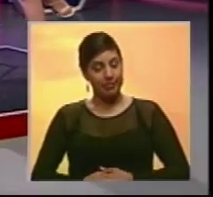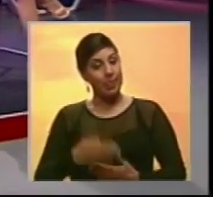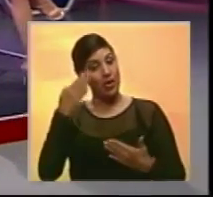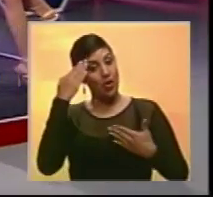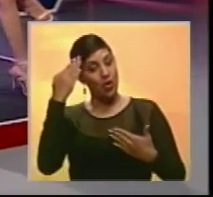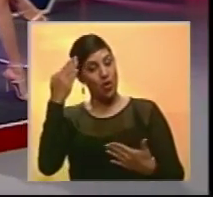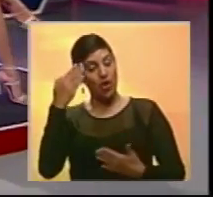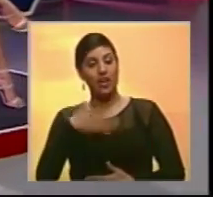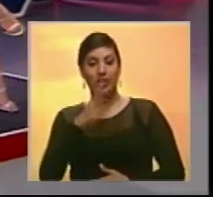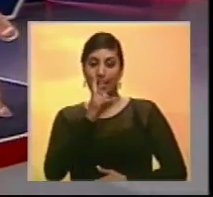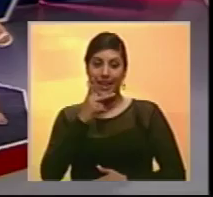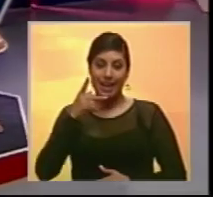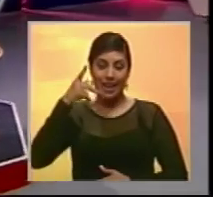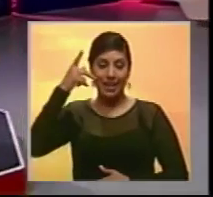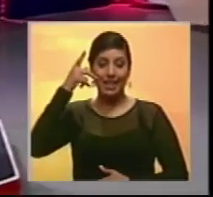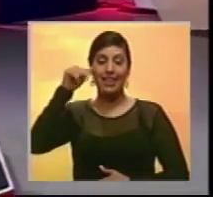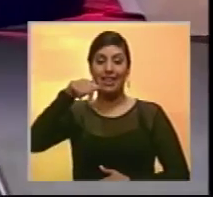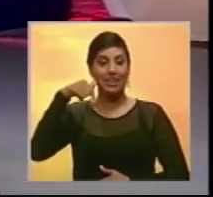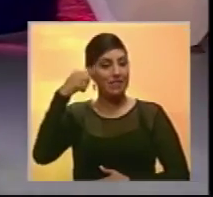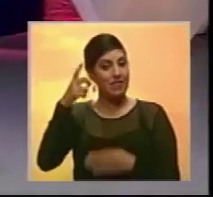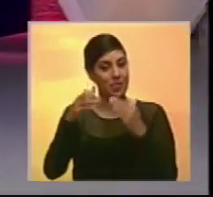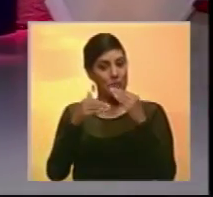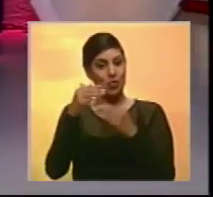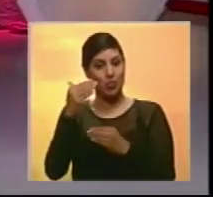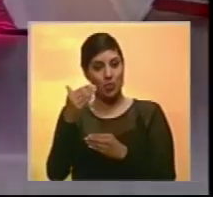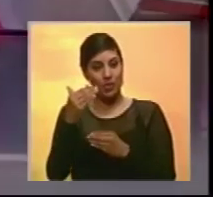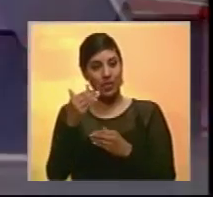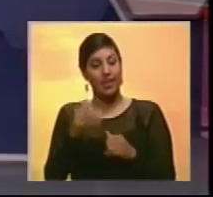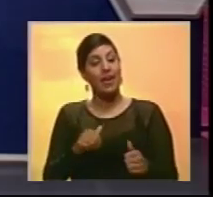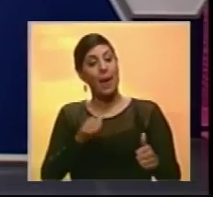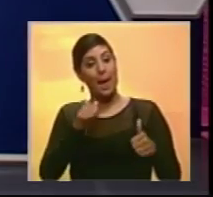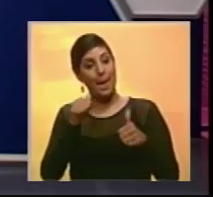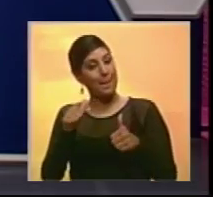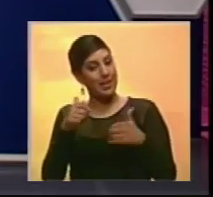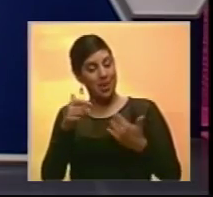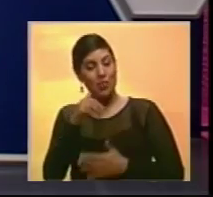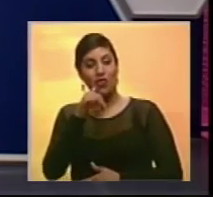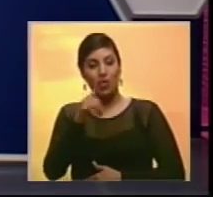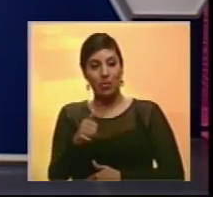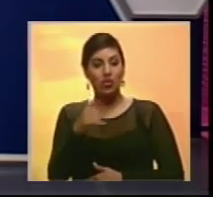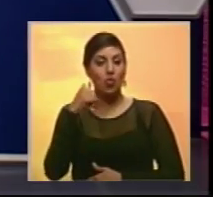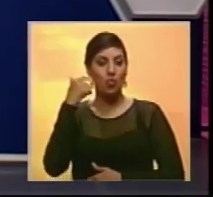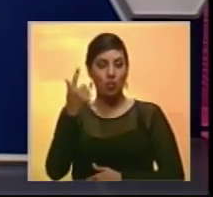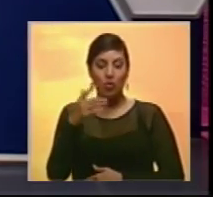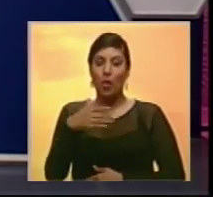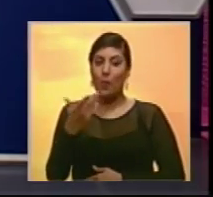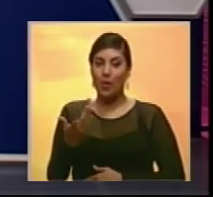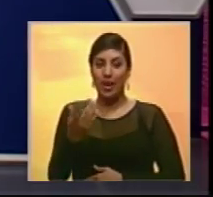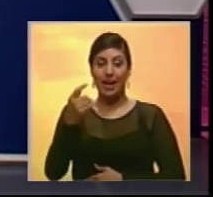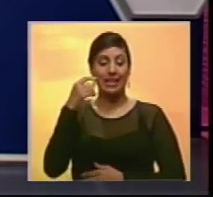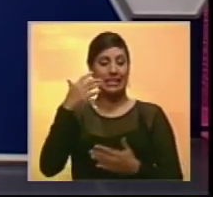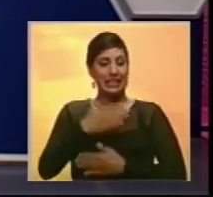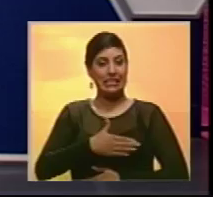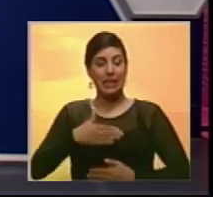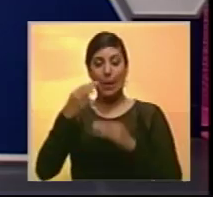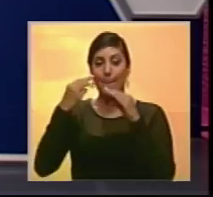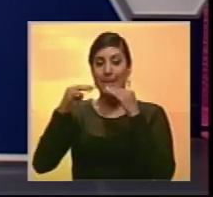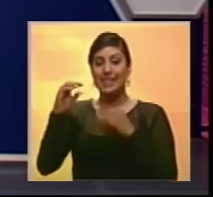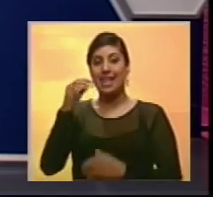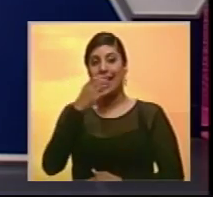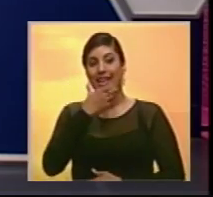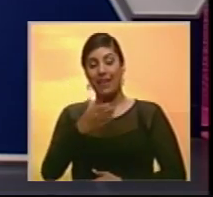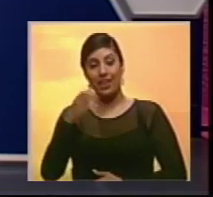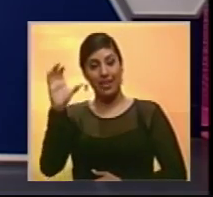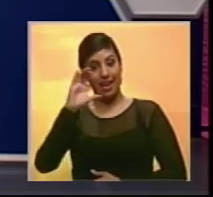Hola, ¿qué tal amigos? Yo soy Carelis Cuadros y esto es Estrenos y Estrellas. Iniciamos las noticias del mundo del entretenimiento con el emotivo mensaje navideño de